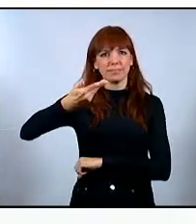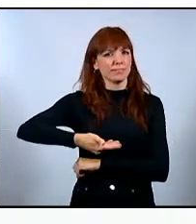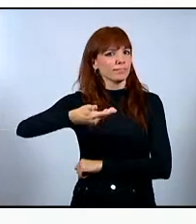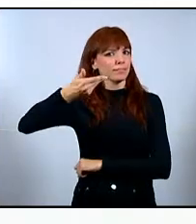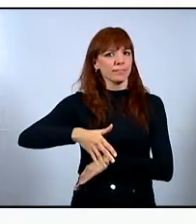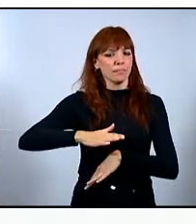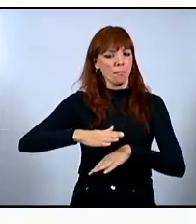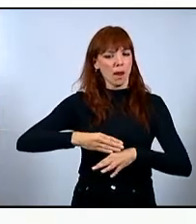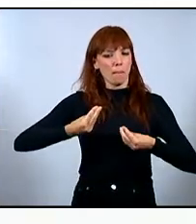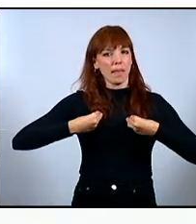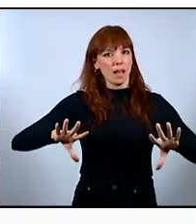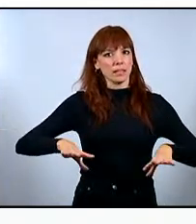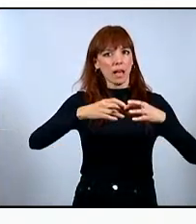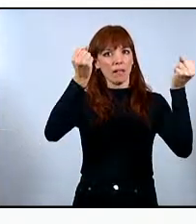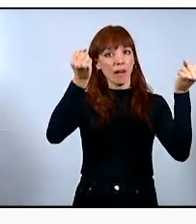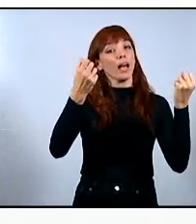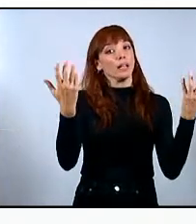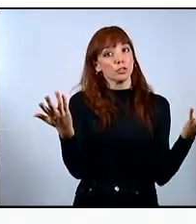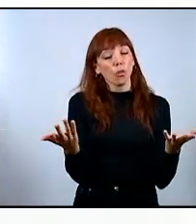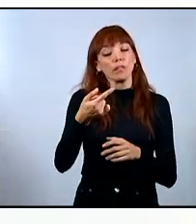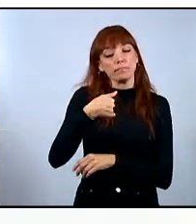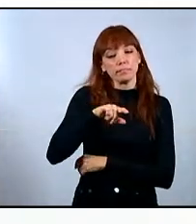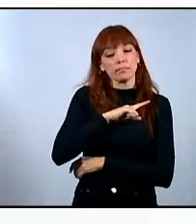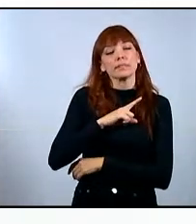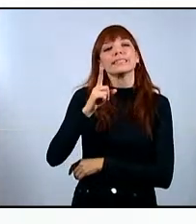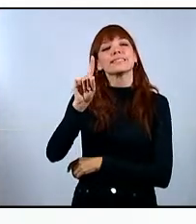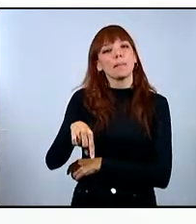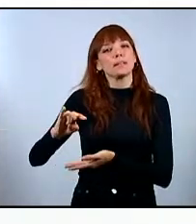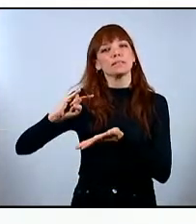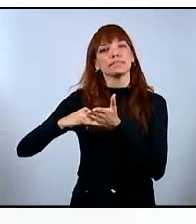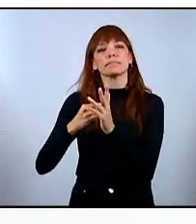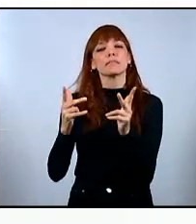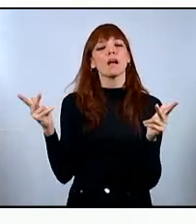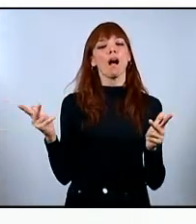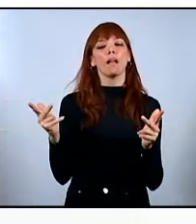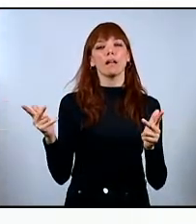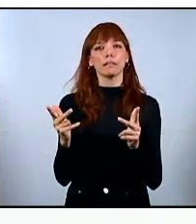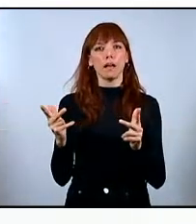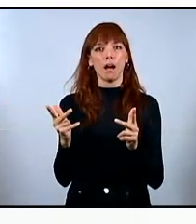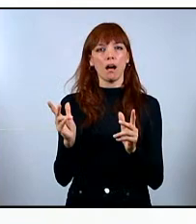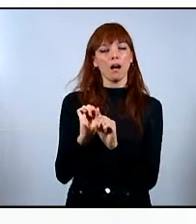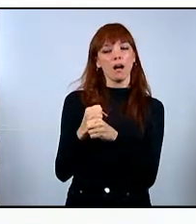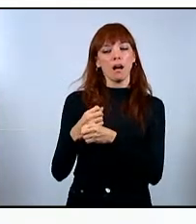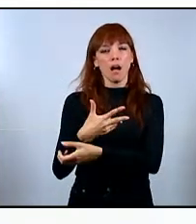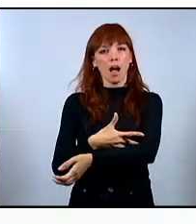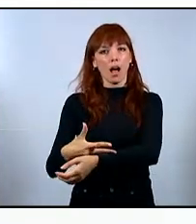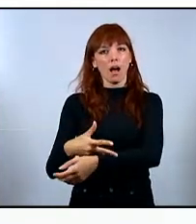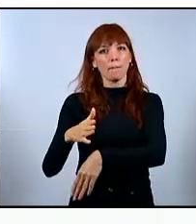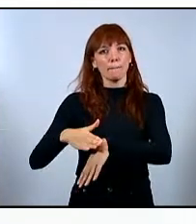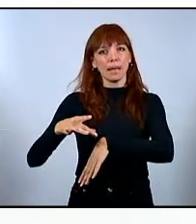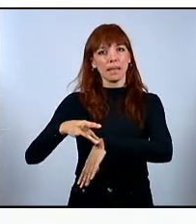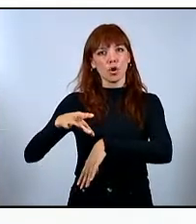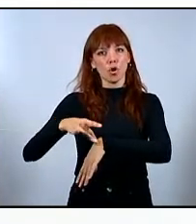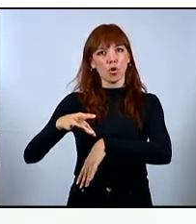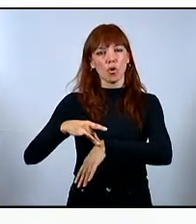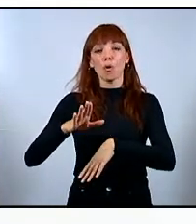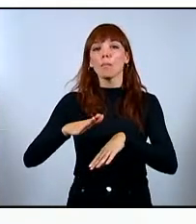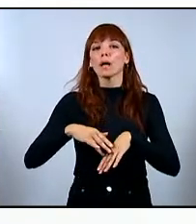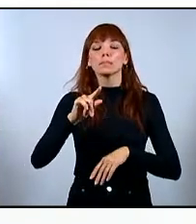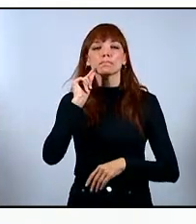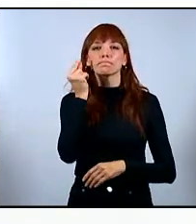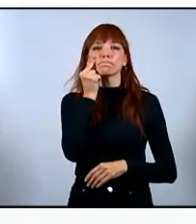salvar vidas, también tenemos preparado un sistema de alerta analítica a nuestro médico para que se pueda detectar de una